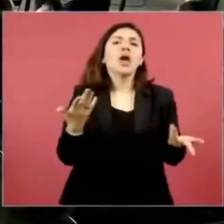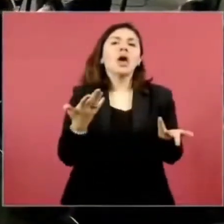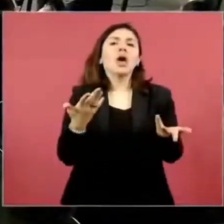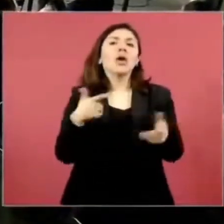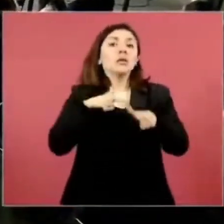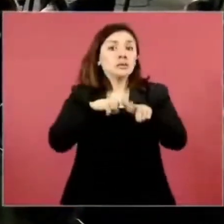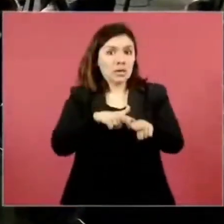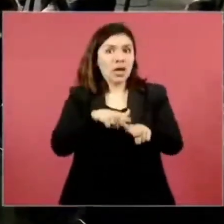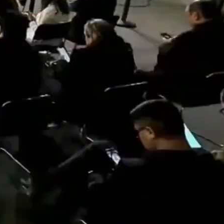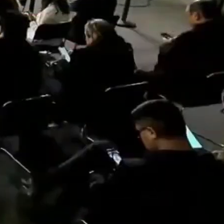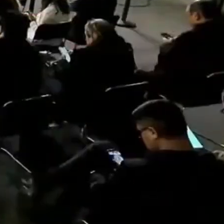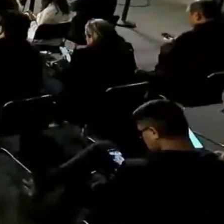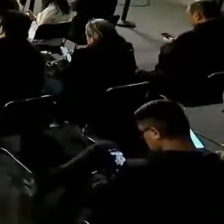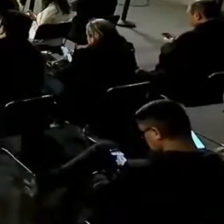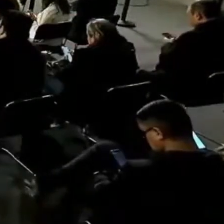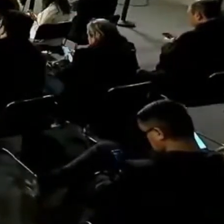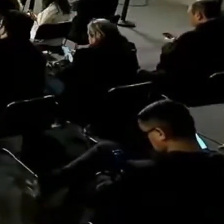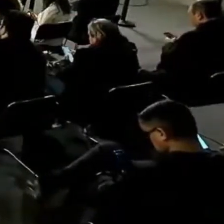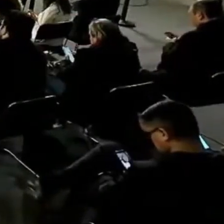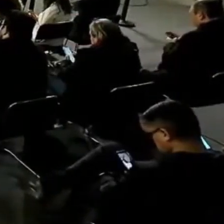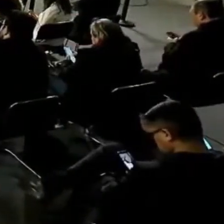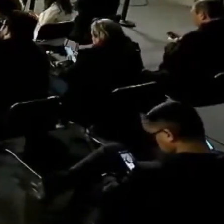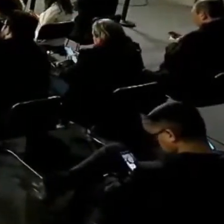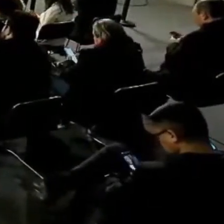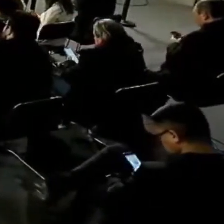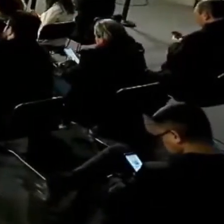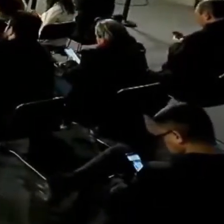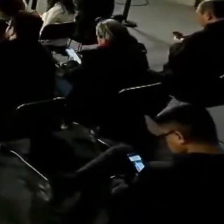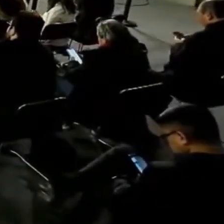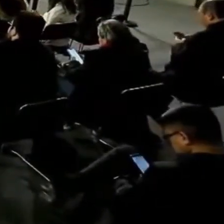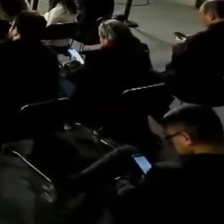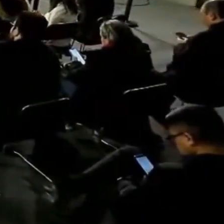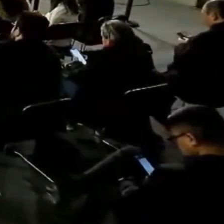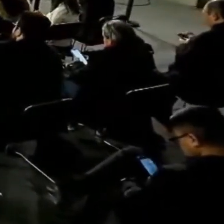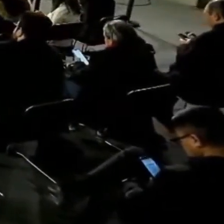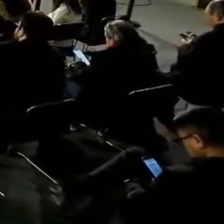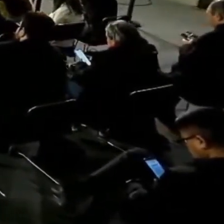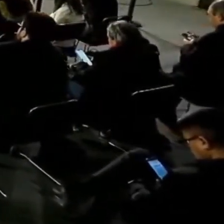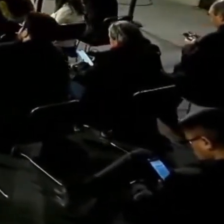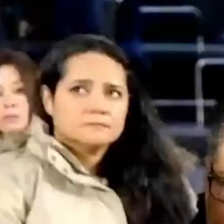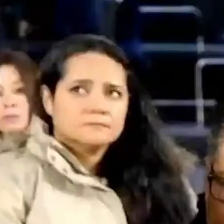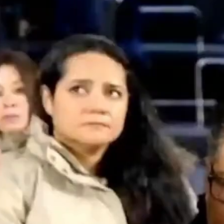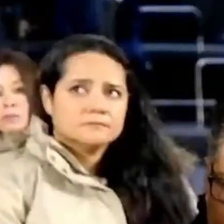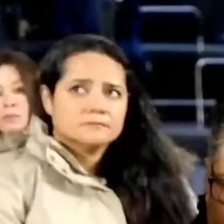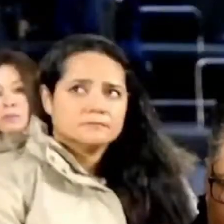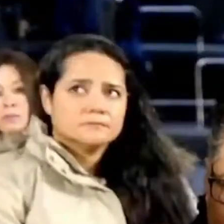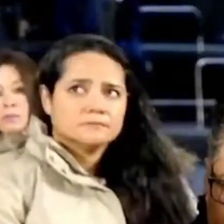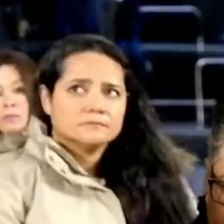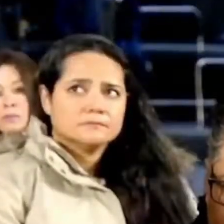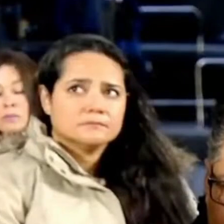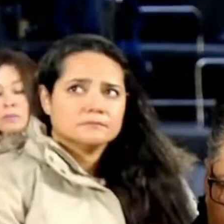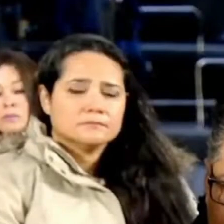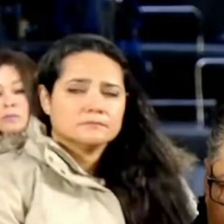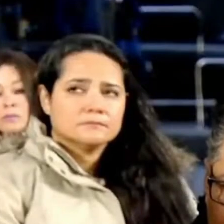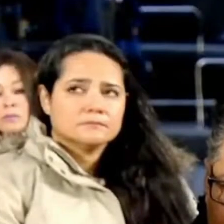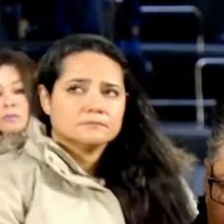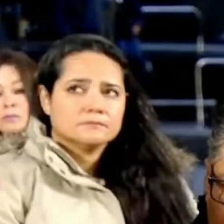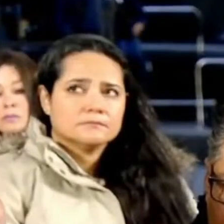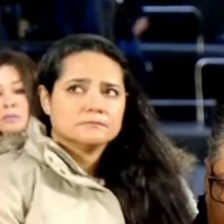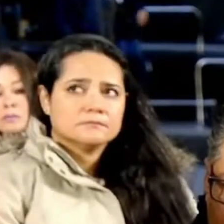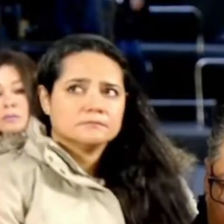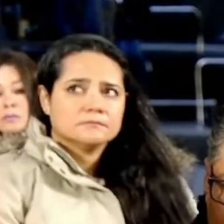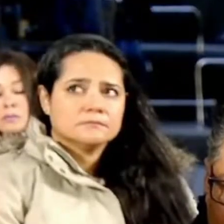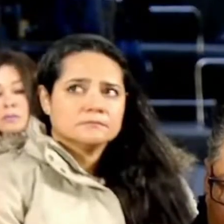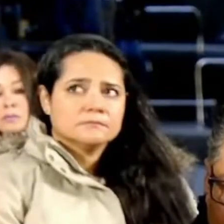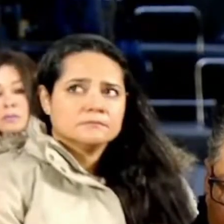la política del PASIC para mantener una estabilidad en los precios de la canasta